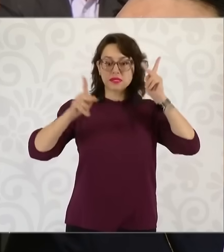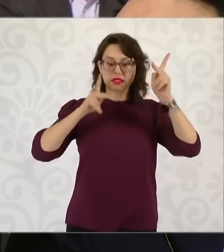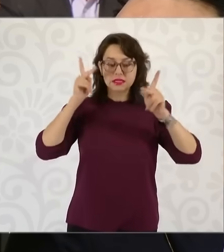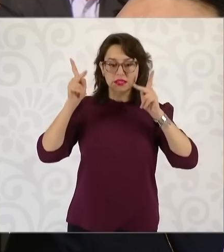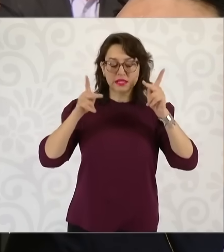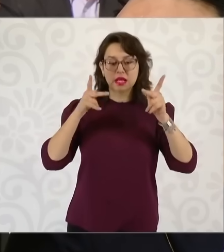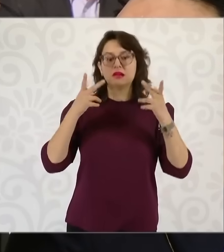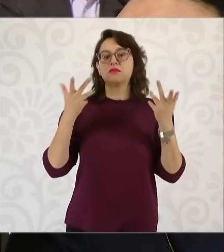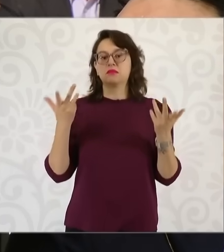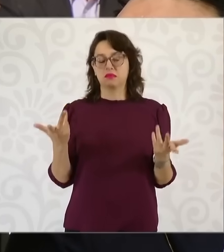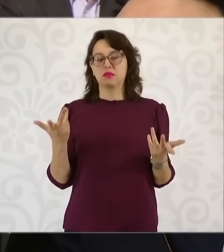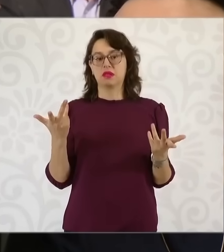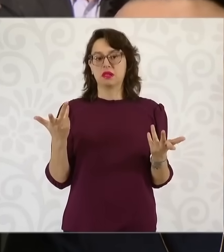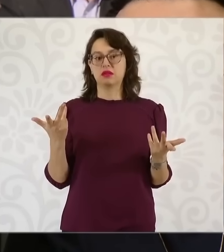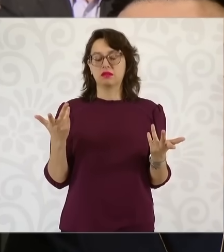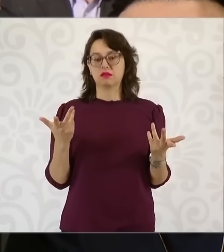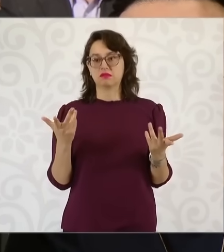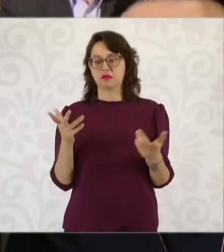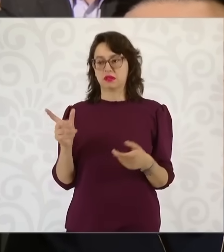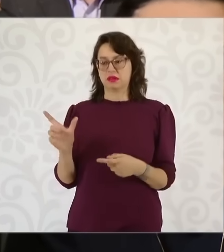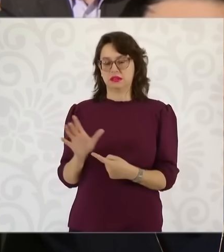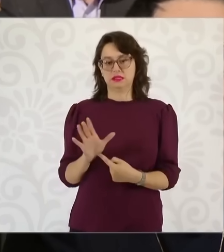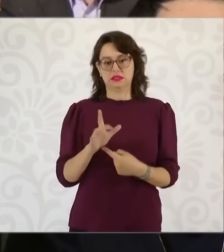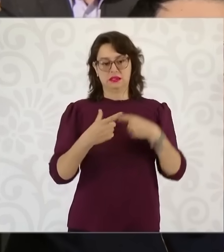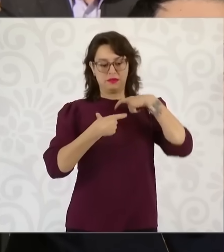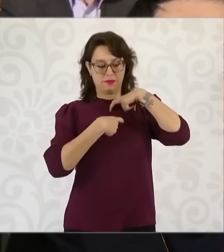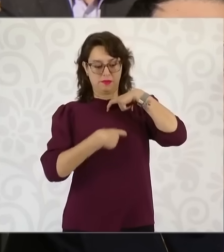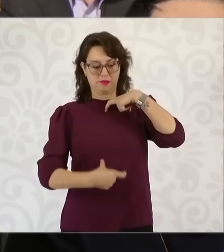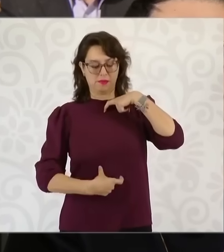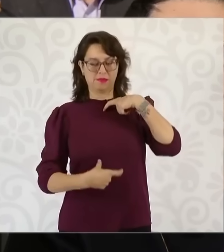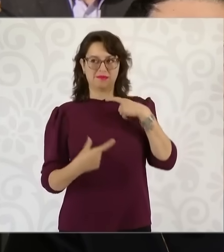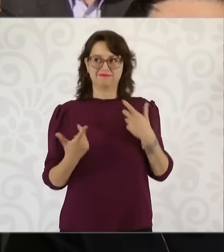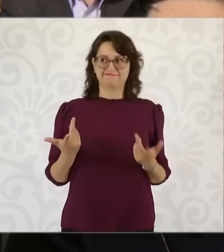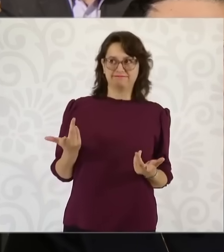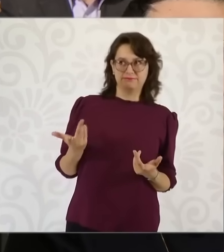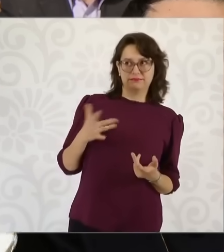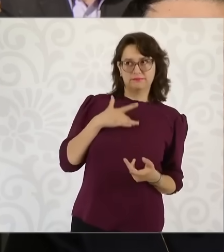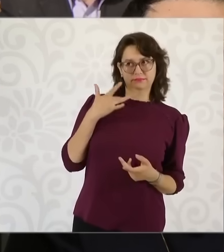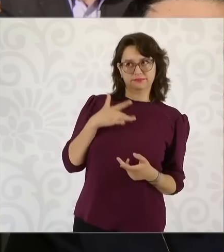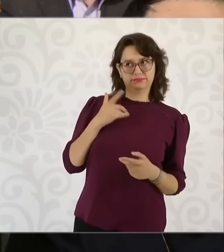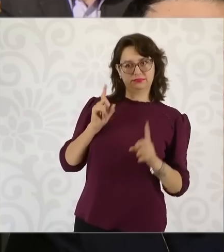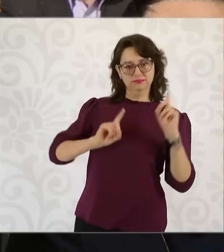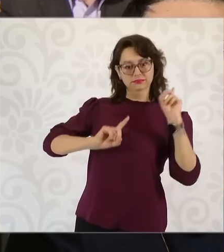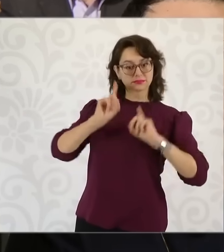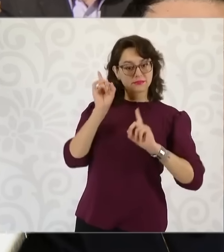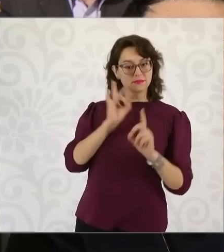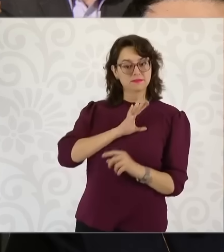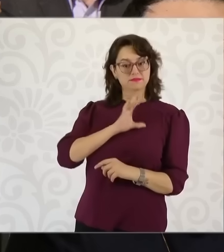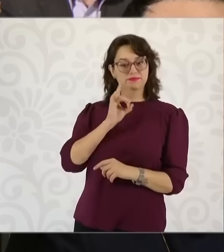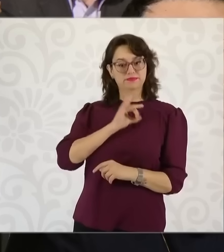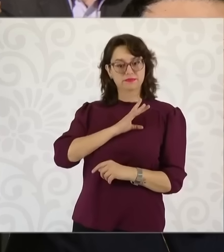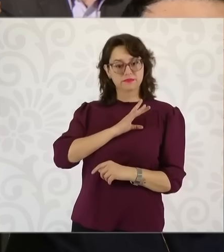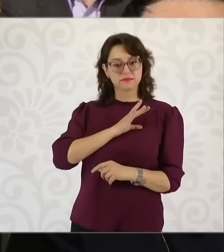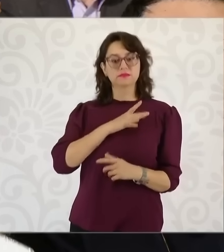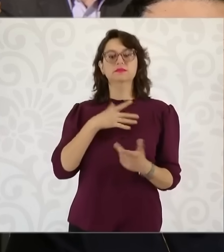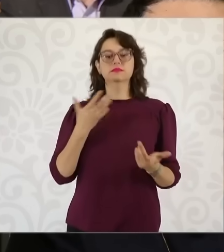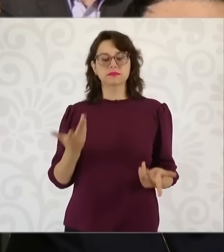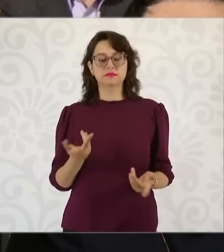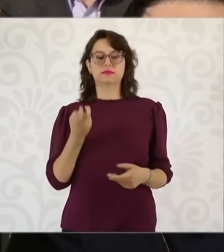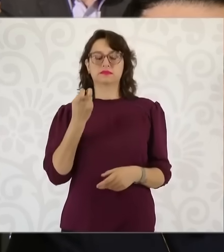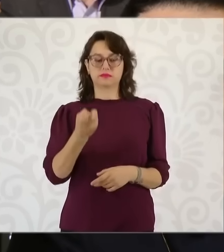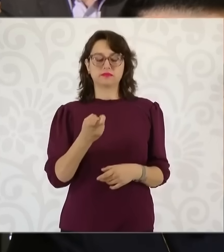es cierto que se identifican, pues bueno, solamente pues hacer pues mucho hincapié en que la gente conozca que van a visitarlos, cómo